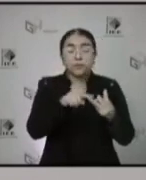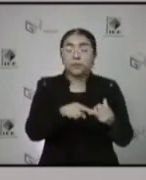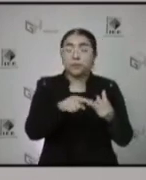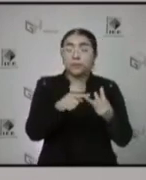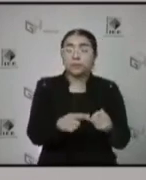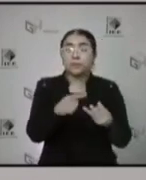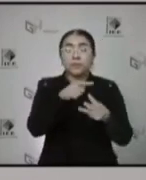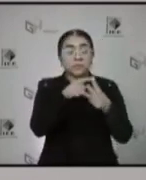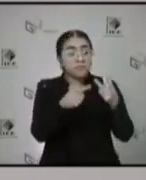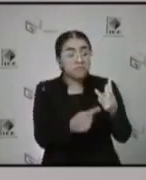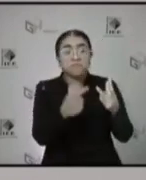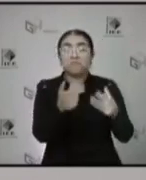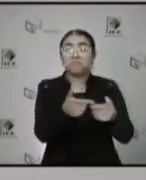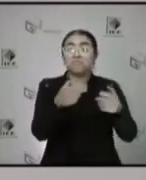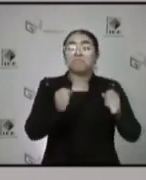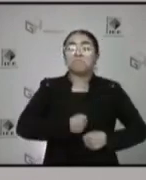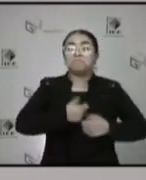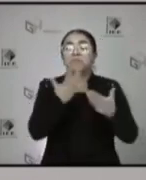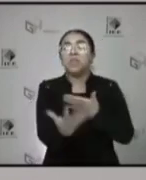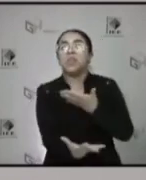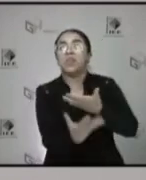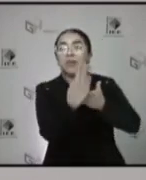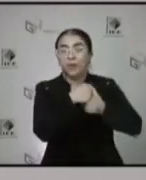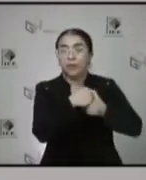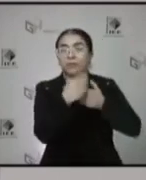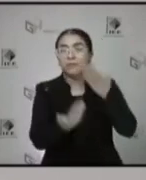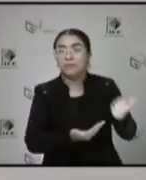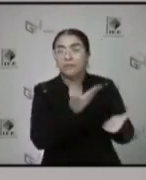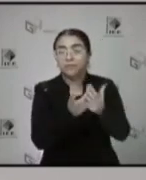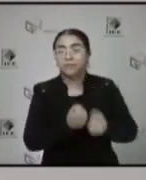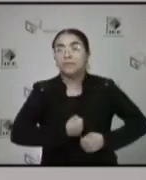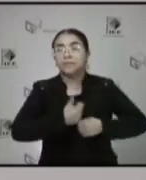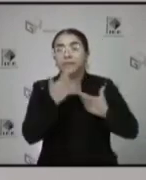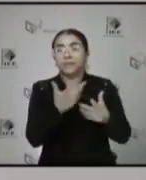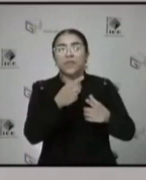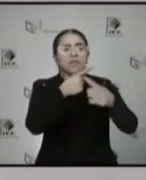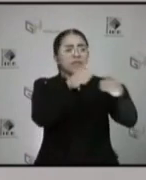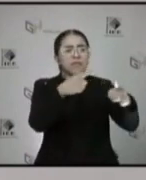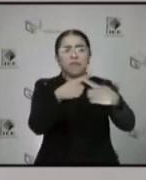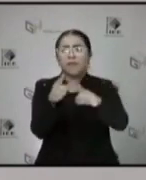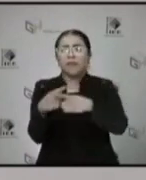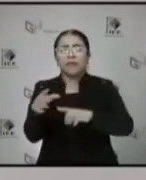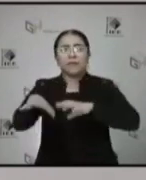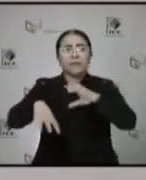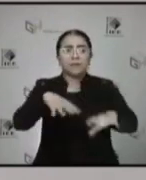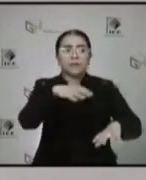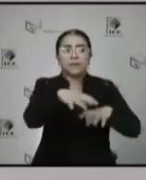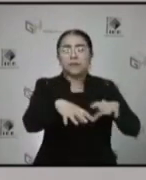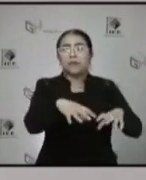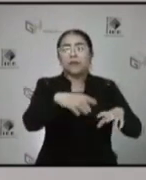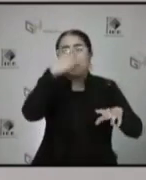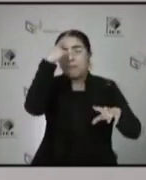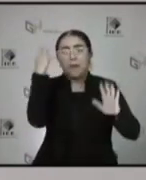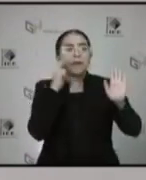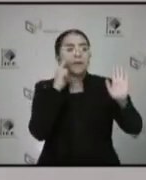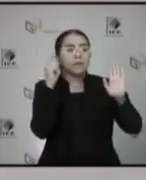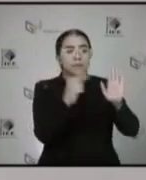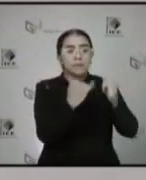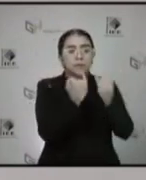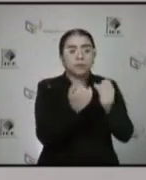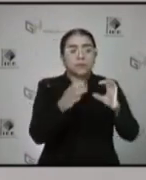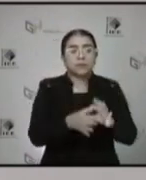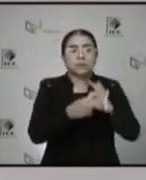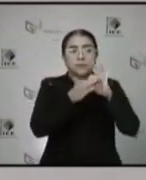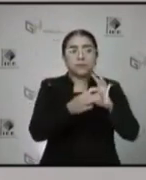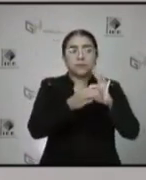incluyente. Manifestaciones de distintos sectores, desde distintos ámbitos,